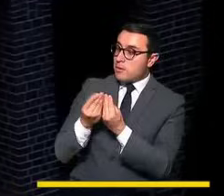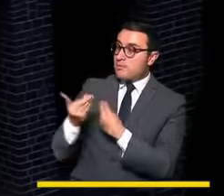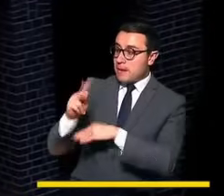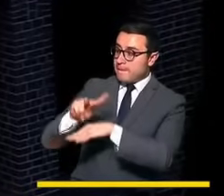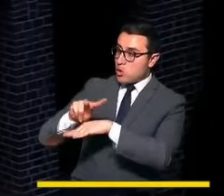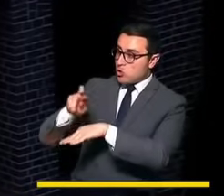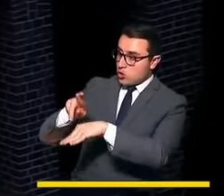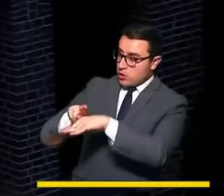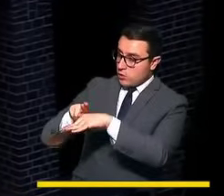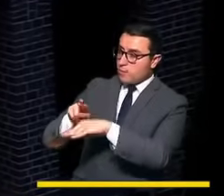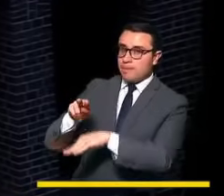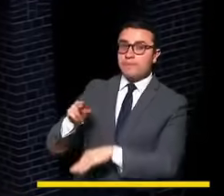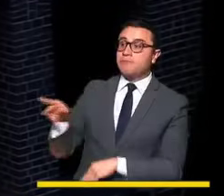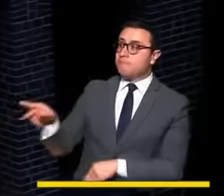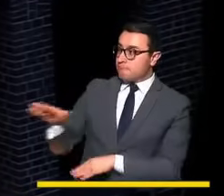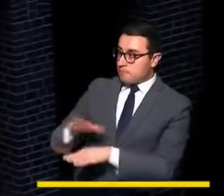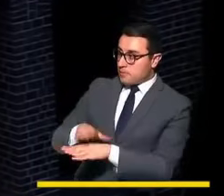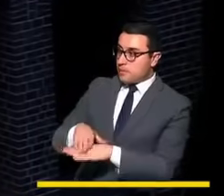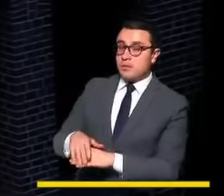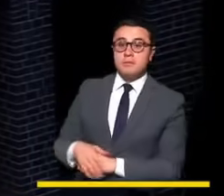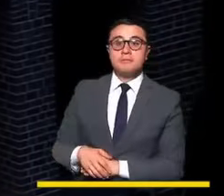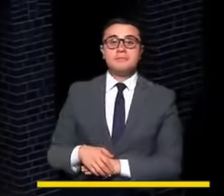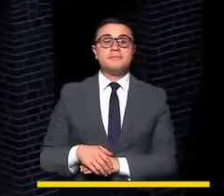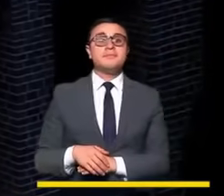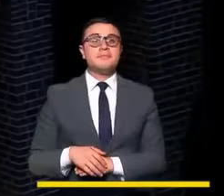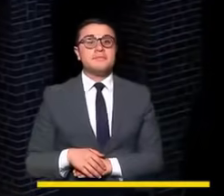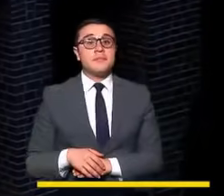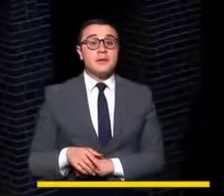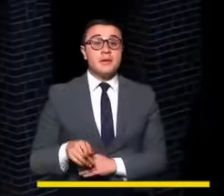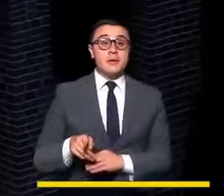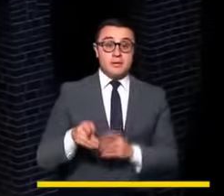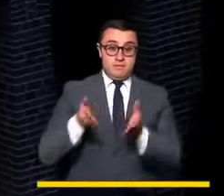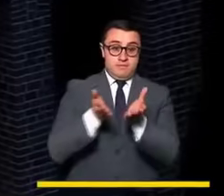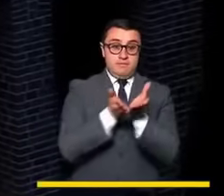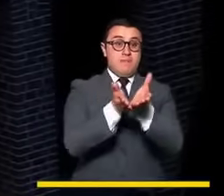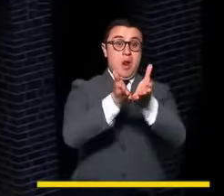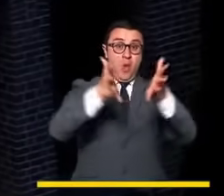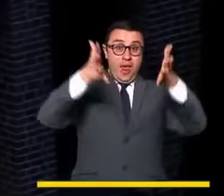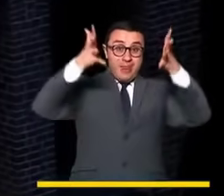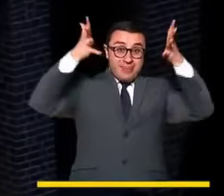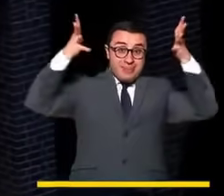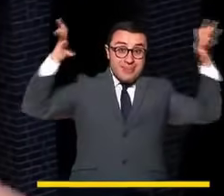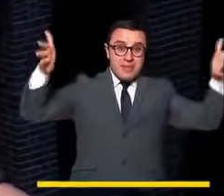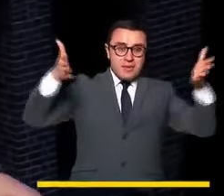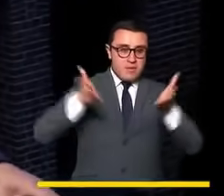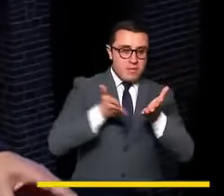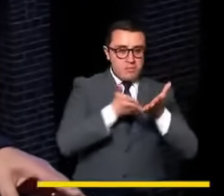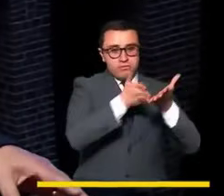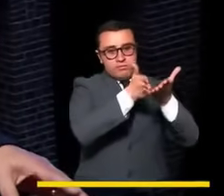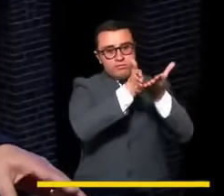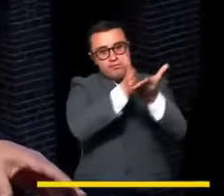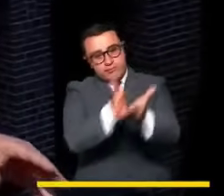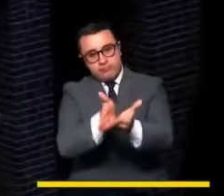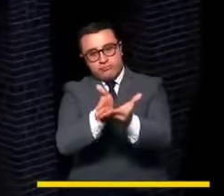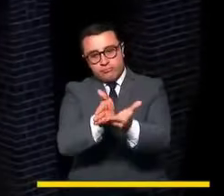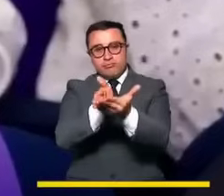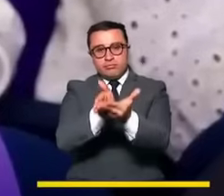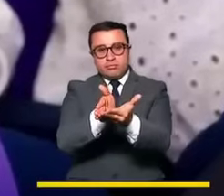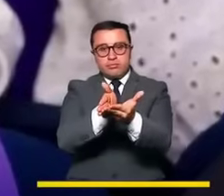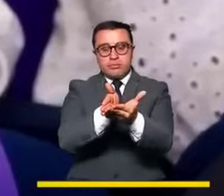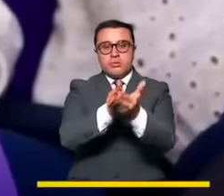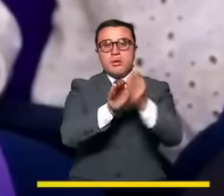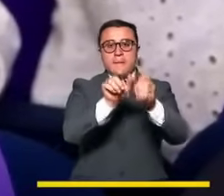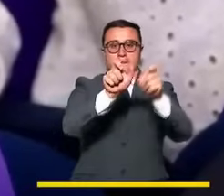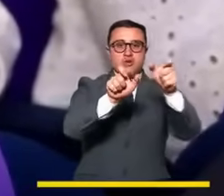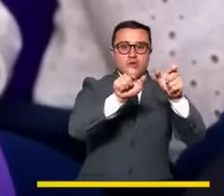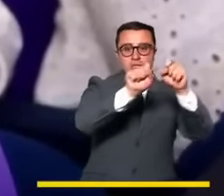El crucero es un edificio que llega, desagua y los